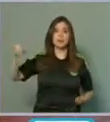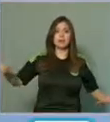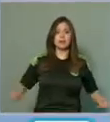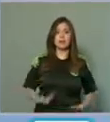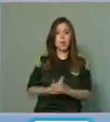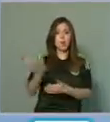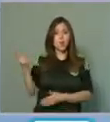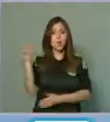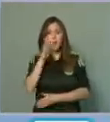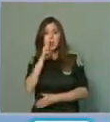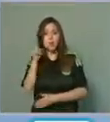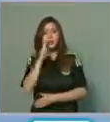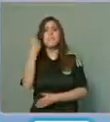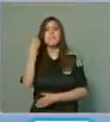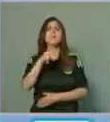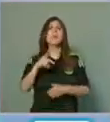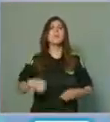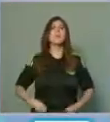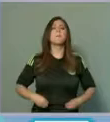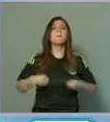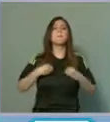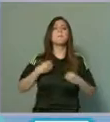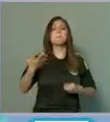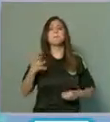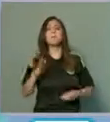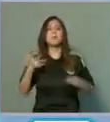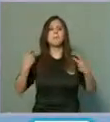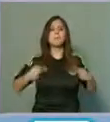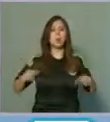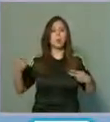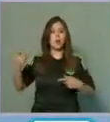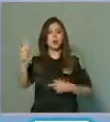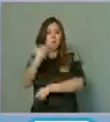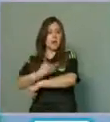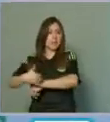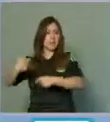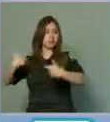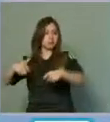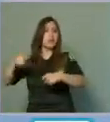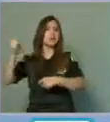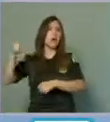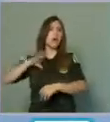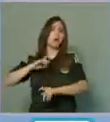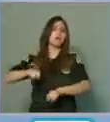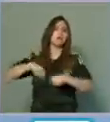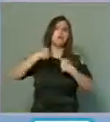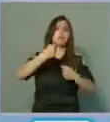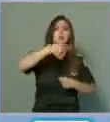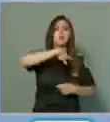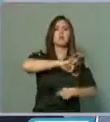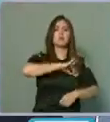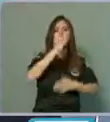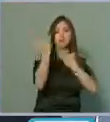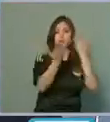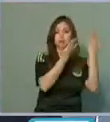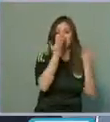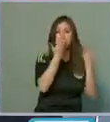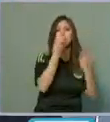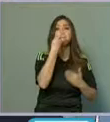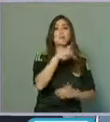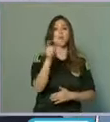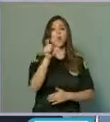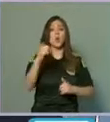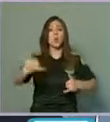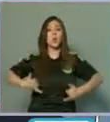familia más o menos acomodada en ese momento, tiene la oportunidad de estudiar, pero cuando él es adolescente, su padre entra en quiebra y